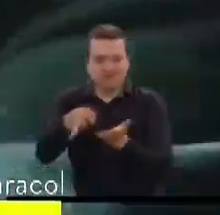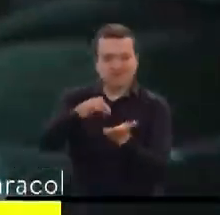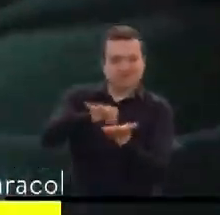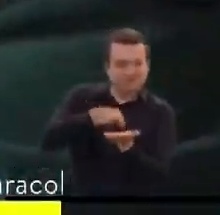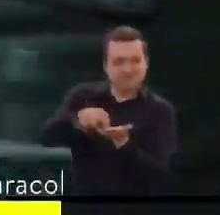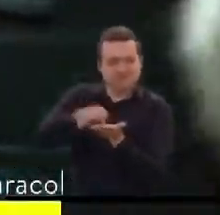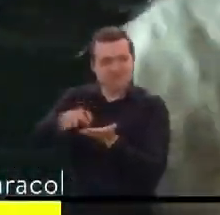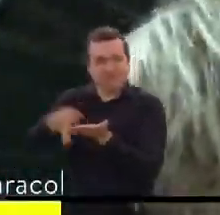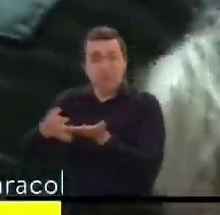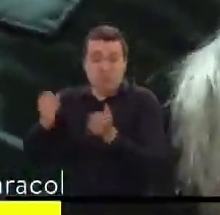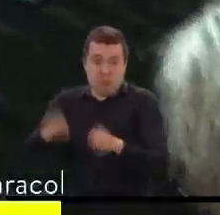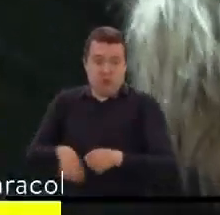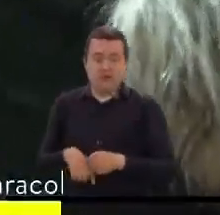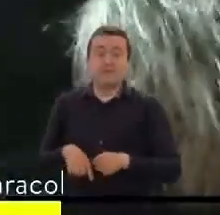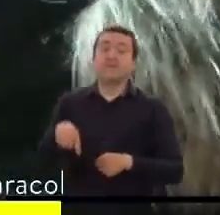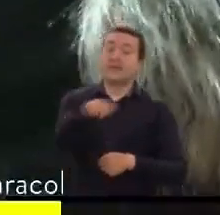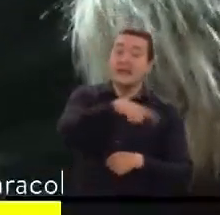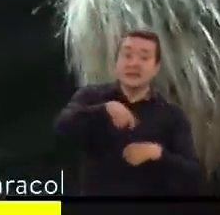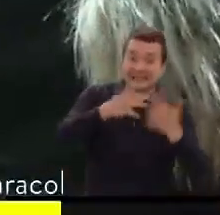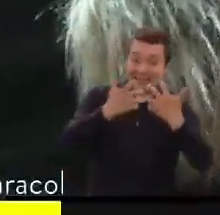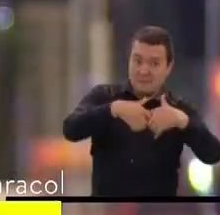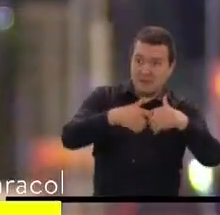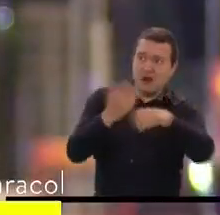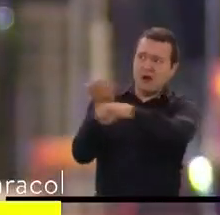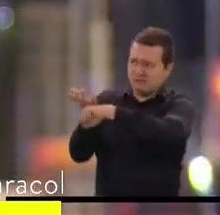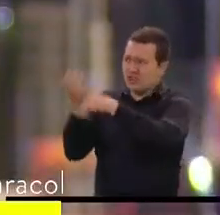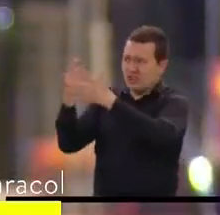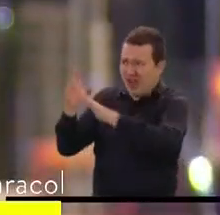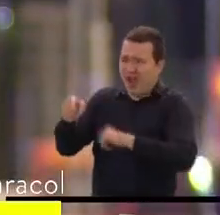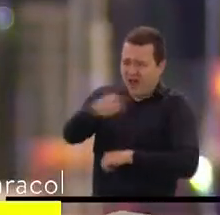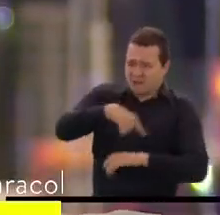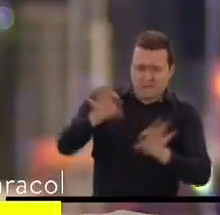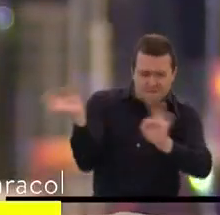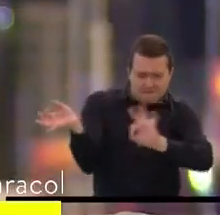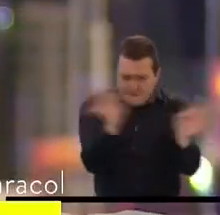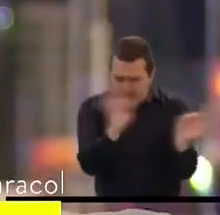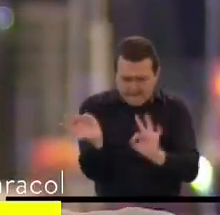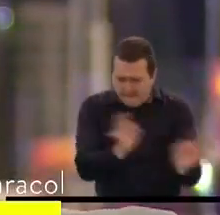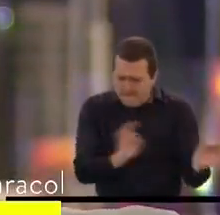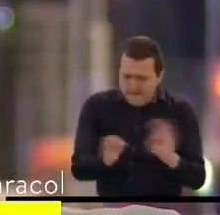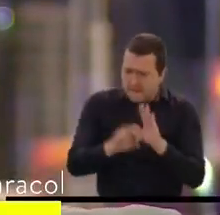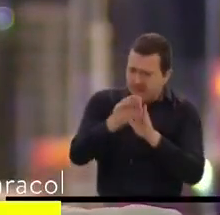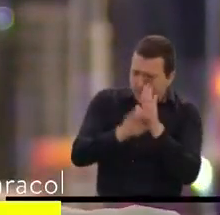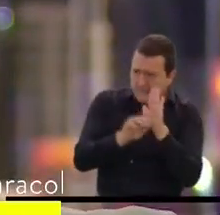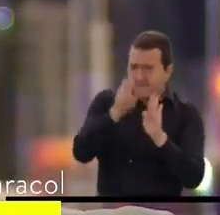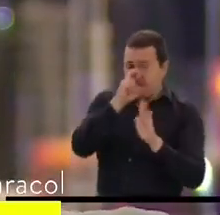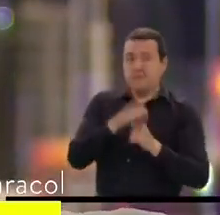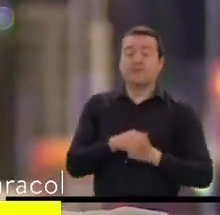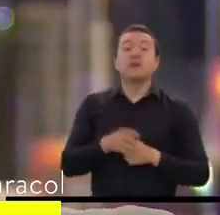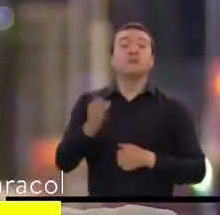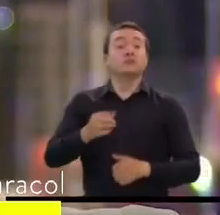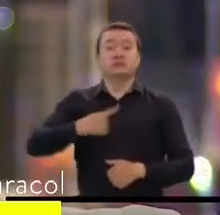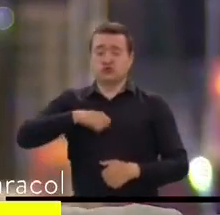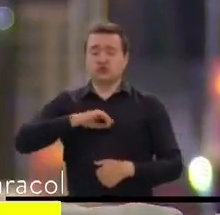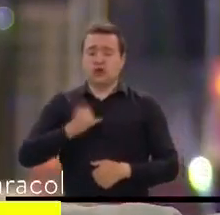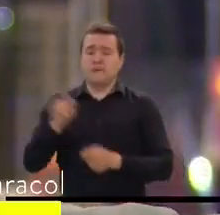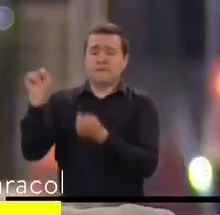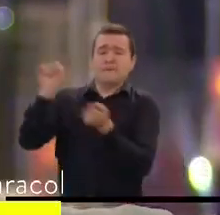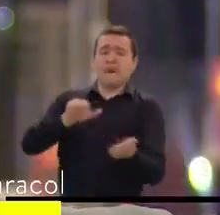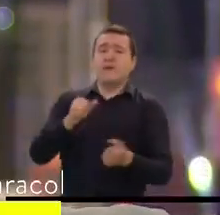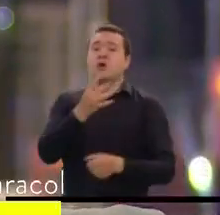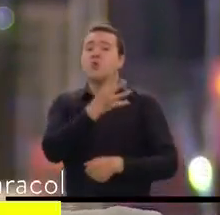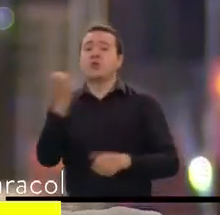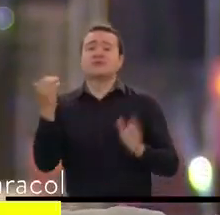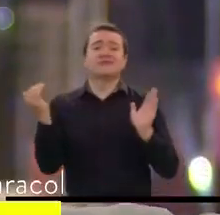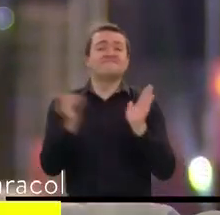cumplen con todas las medidas de bioseguridad. Nosotros a nivel de gremio, el sector ha hecho una inversión de unos 400 mil millones de pesos en